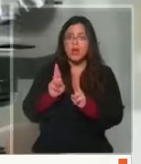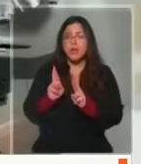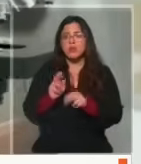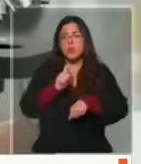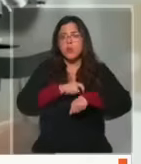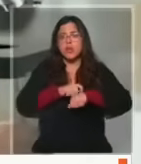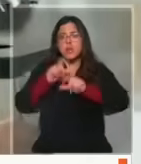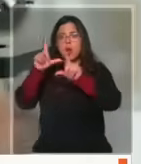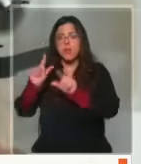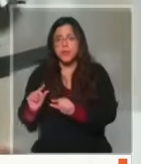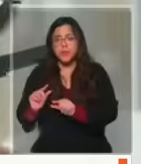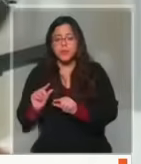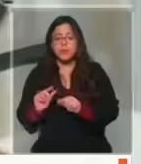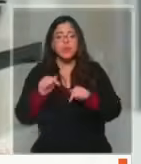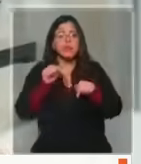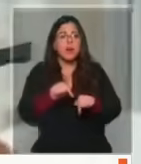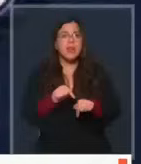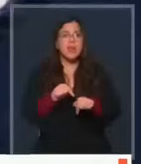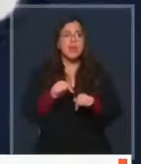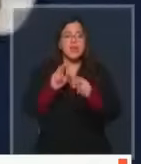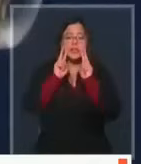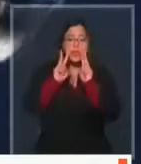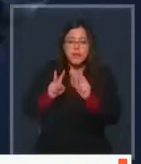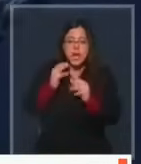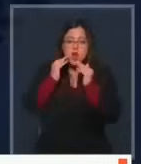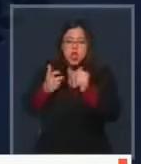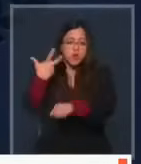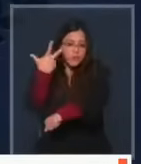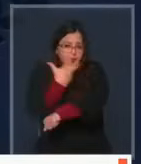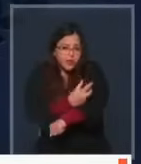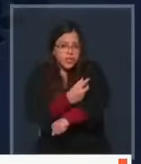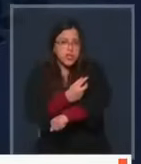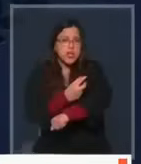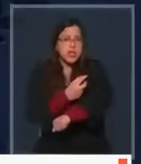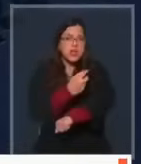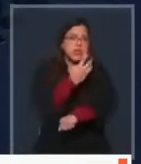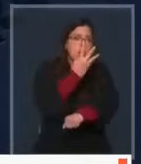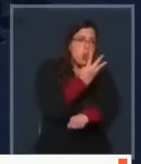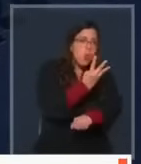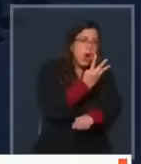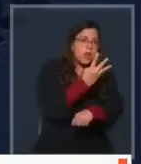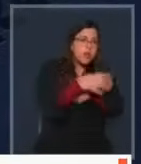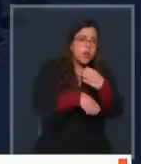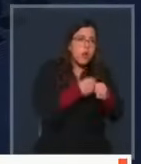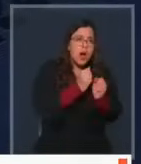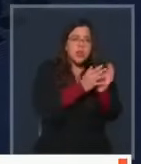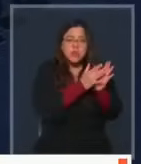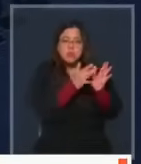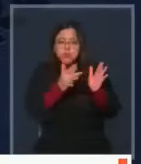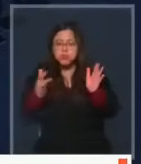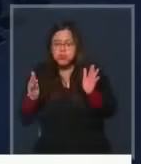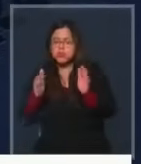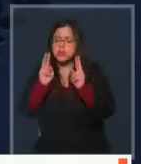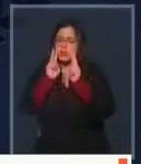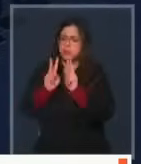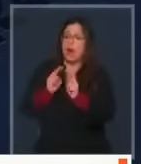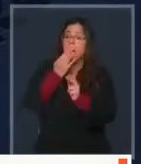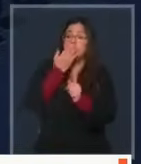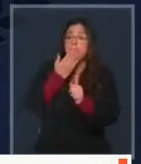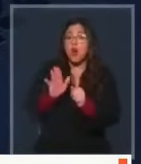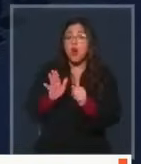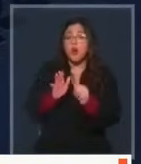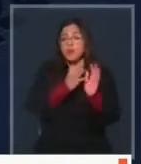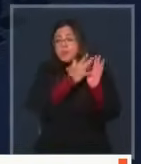visto en estos niños que ha recibido, hay una mejoría. Y esto se hizo en chicos de 4, entonces deben estar por los 7 u 8. Yo creo que a